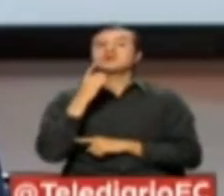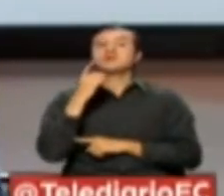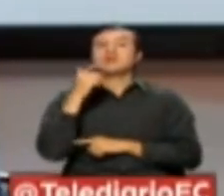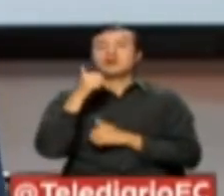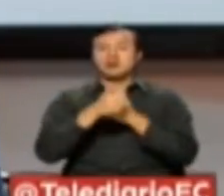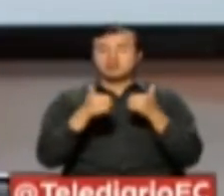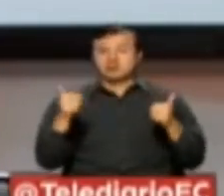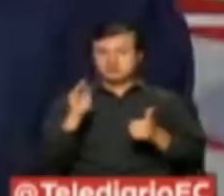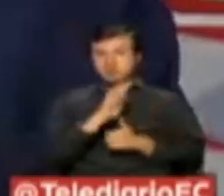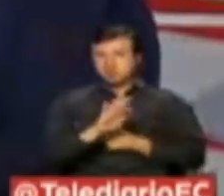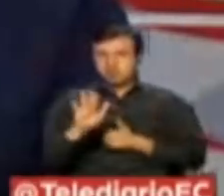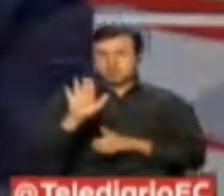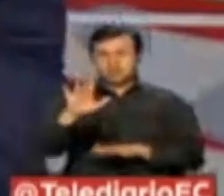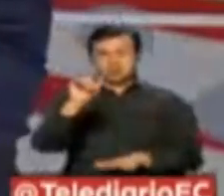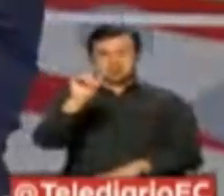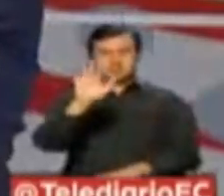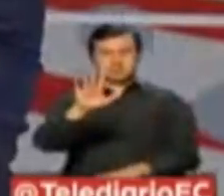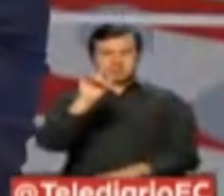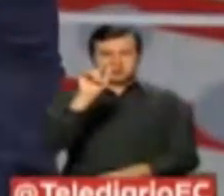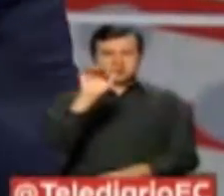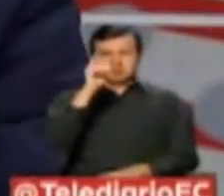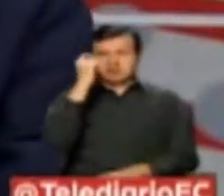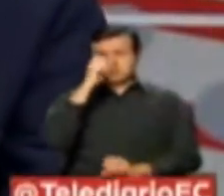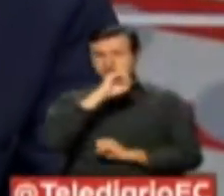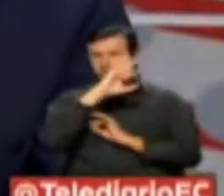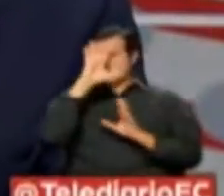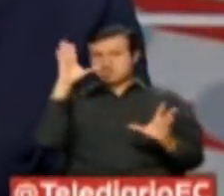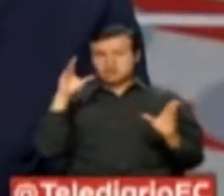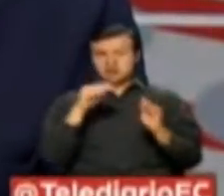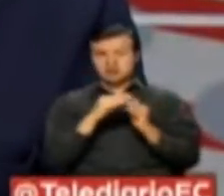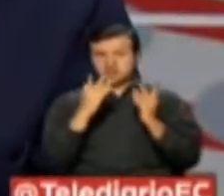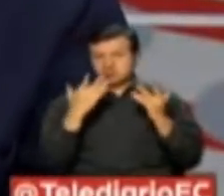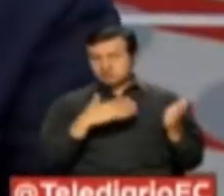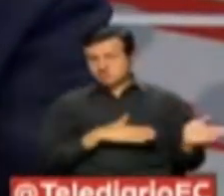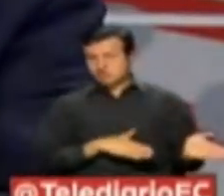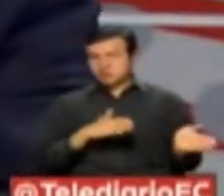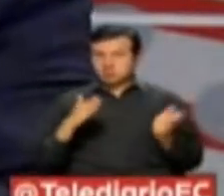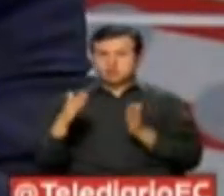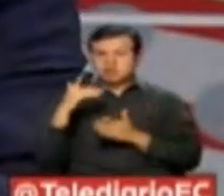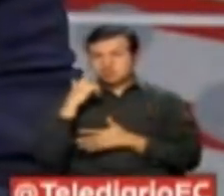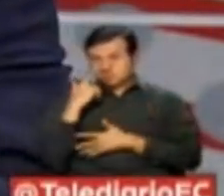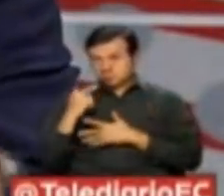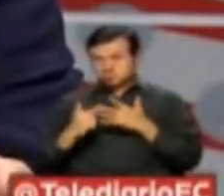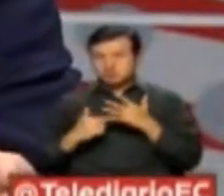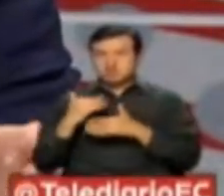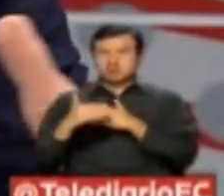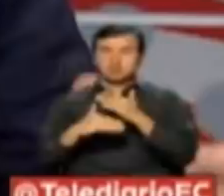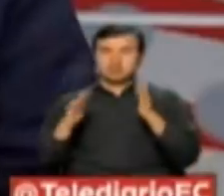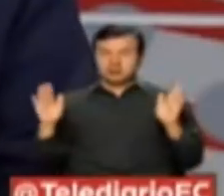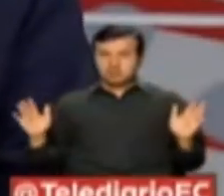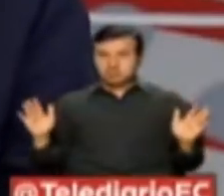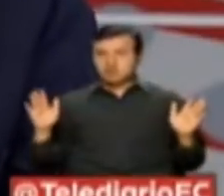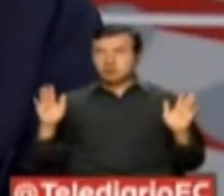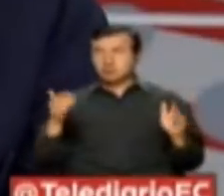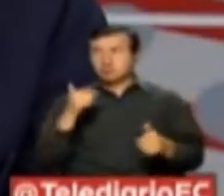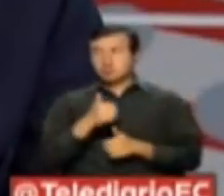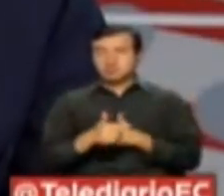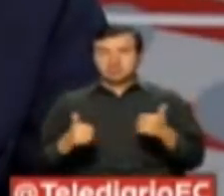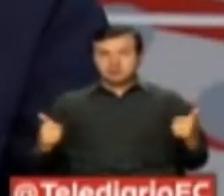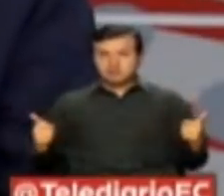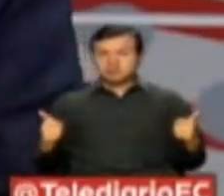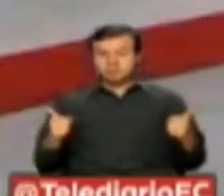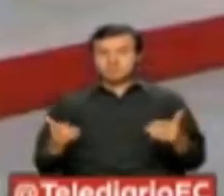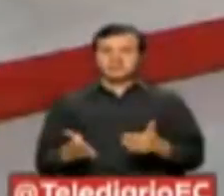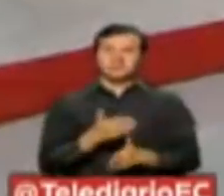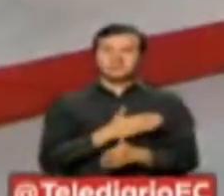candidatos eran de un instante porque entiendo que usted le va a pasar a la simulación a la simulación en torno a ciertos candidatos